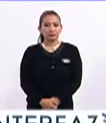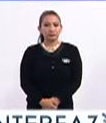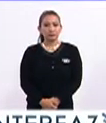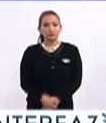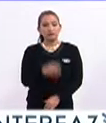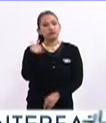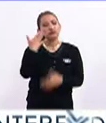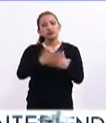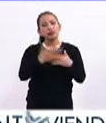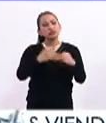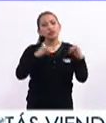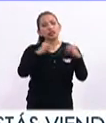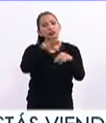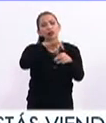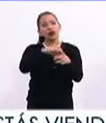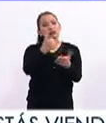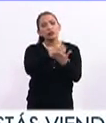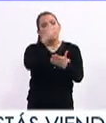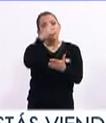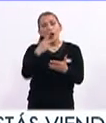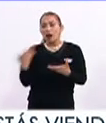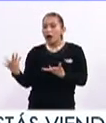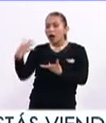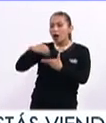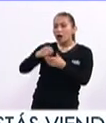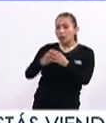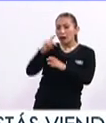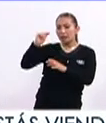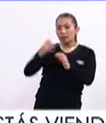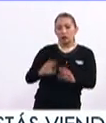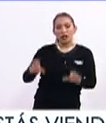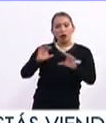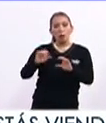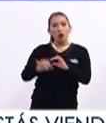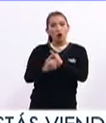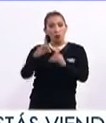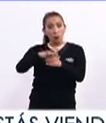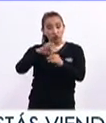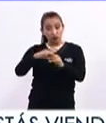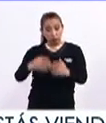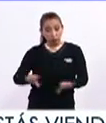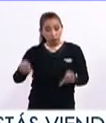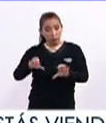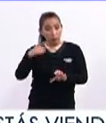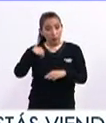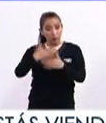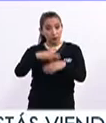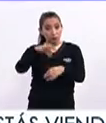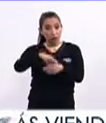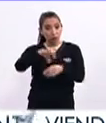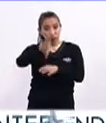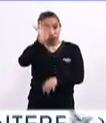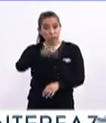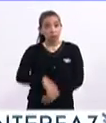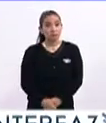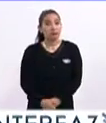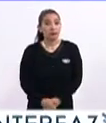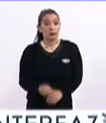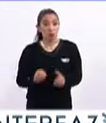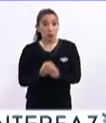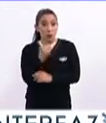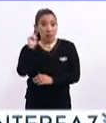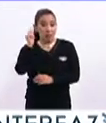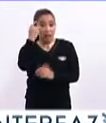¿Qué hará el Instituto Electoral de la Ciudad de México para incorporar nuevas tecnologías como lo es el voto electrónico hacia nuevas elecciones? Las nuevas tecnologías.